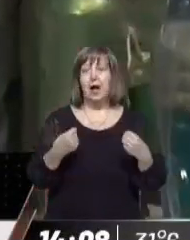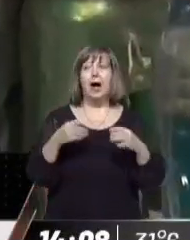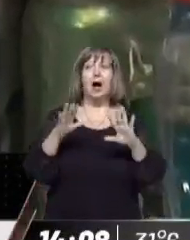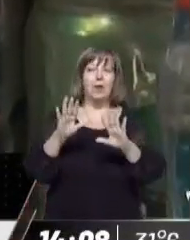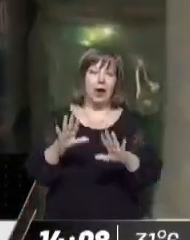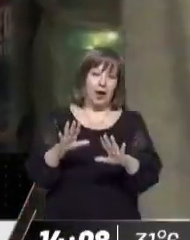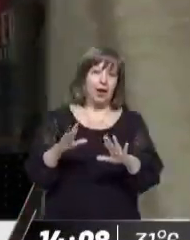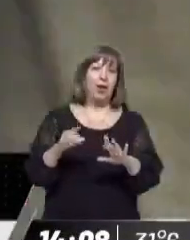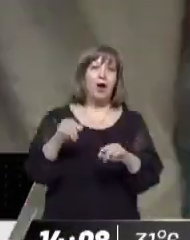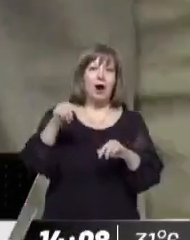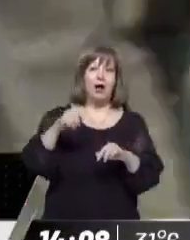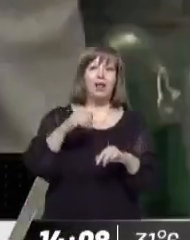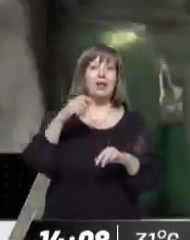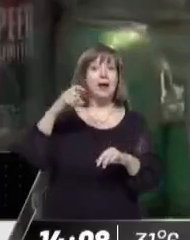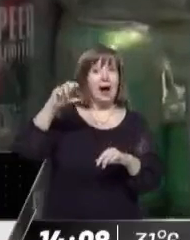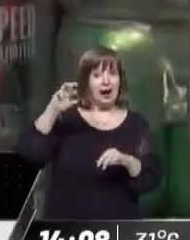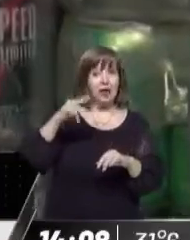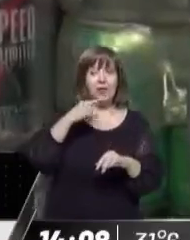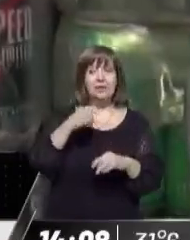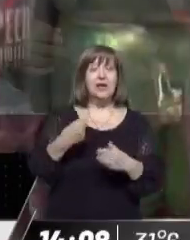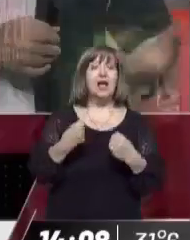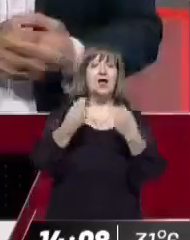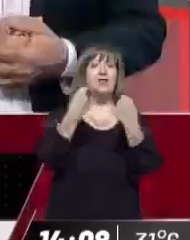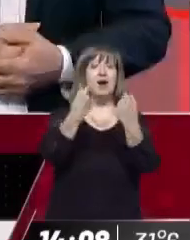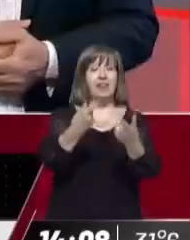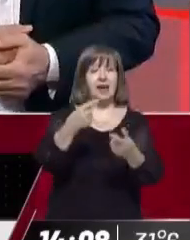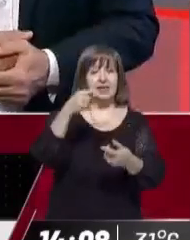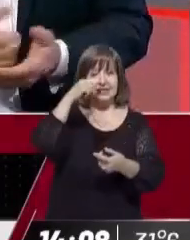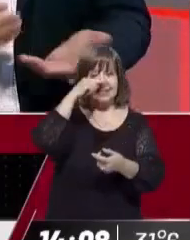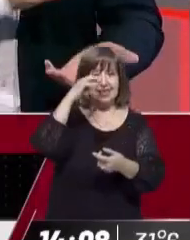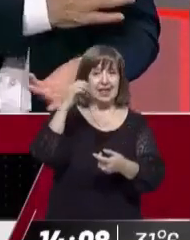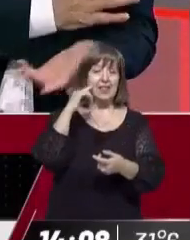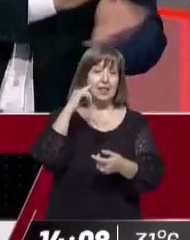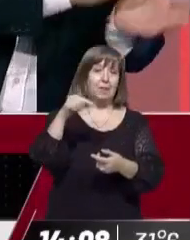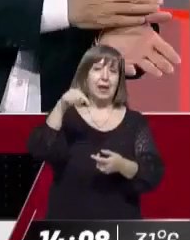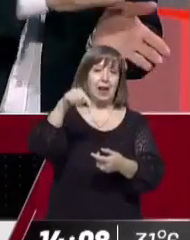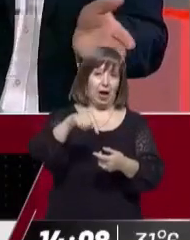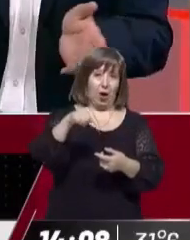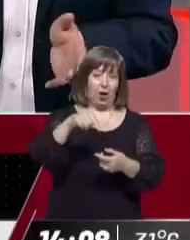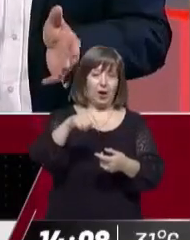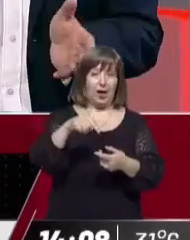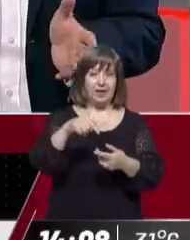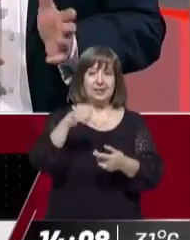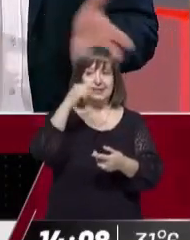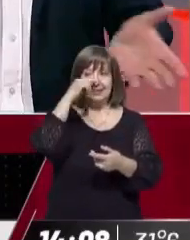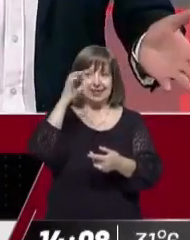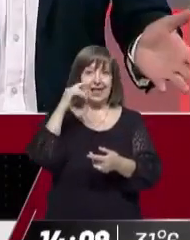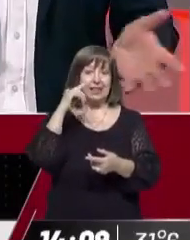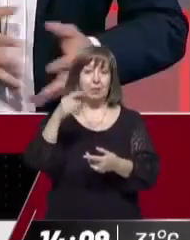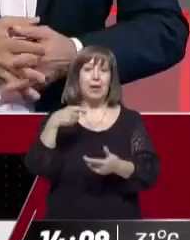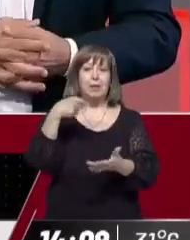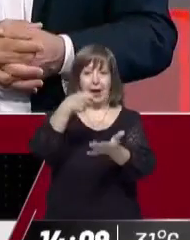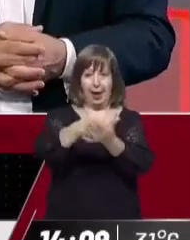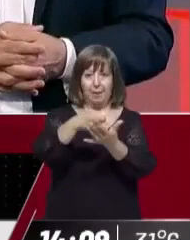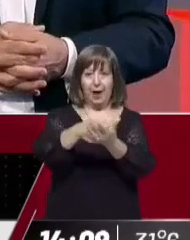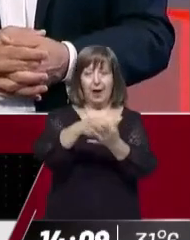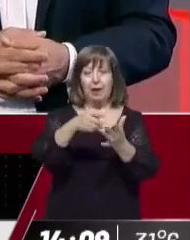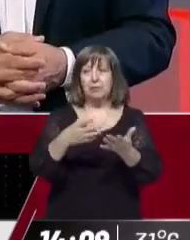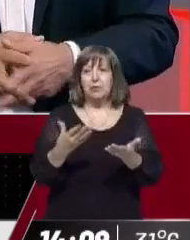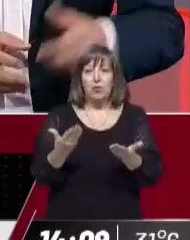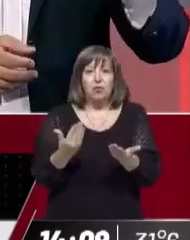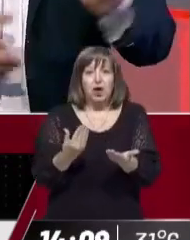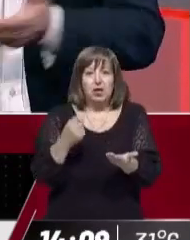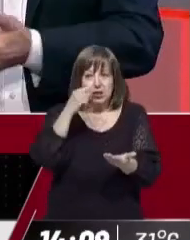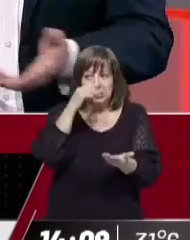70.000 pesos, ¿no? Que mejoran lo que eran los 19. Sí. Entonces, 19 pasaste 70, pero es